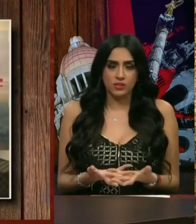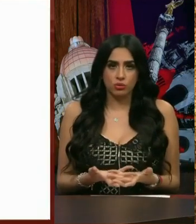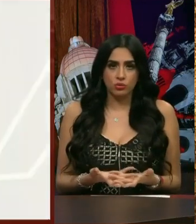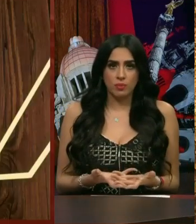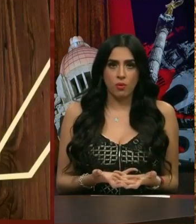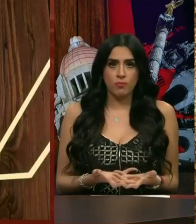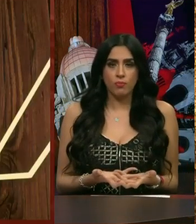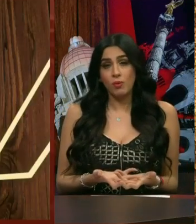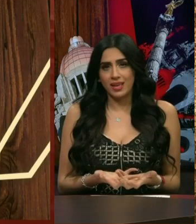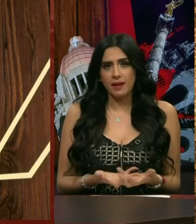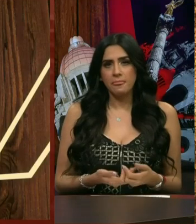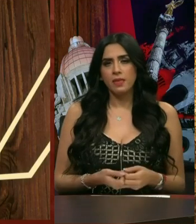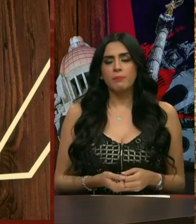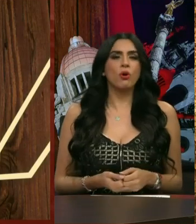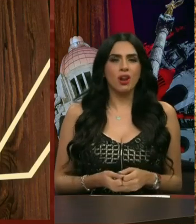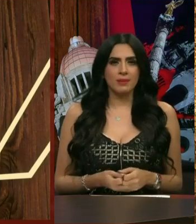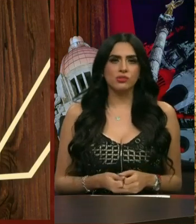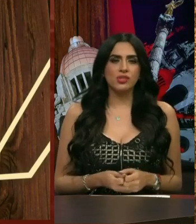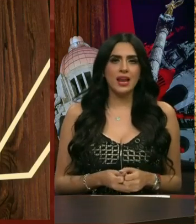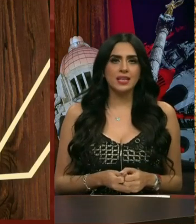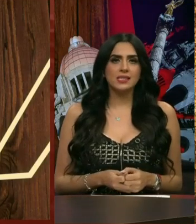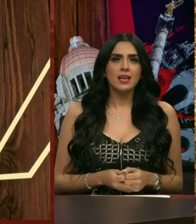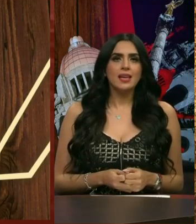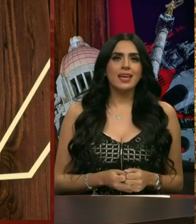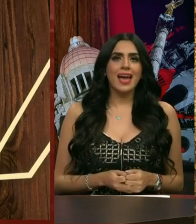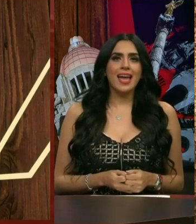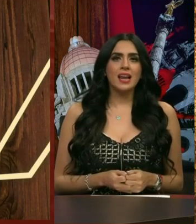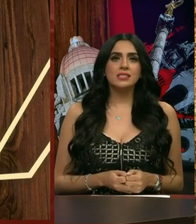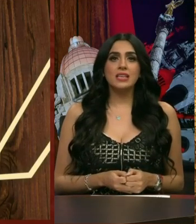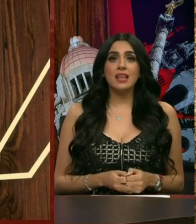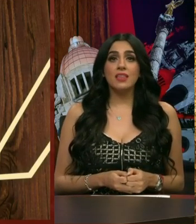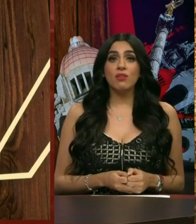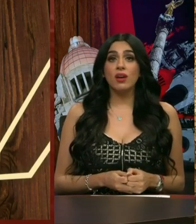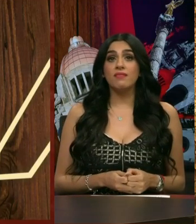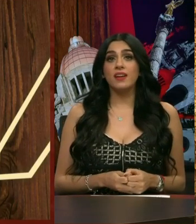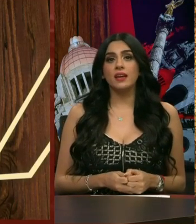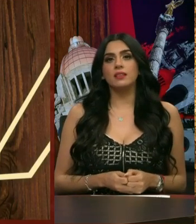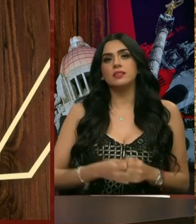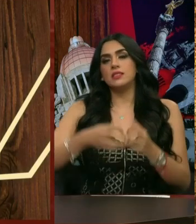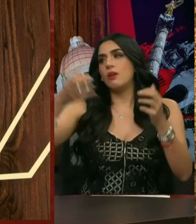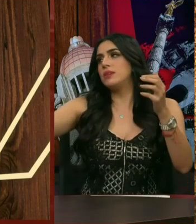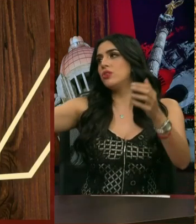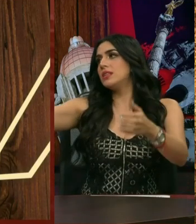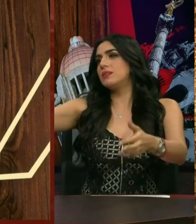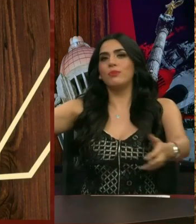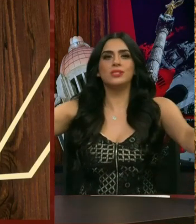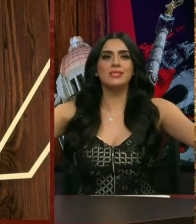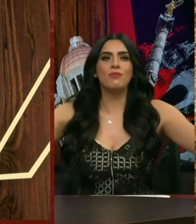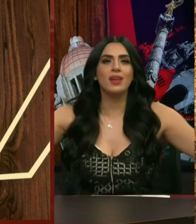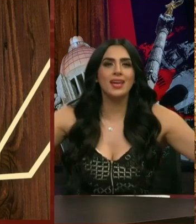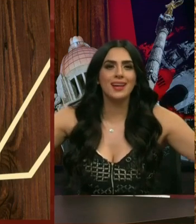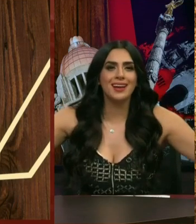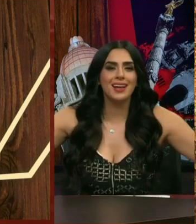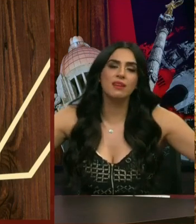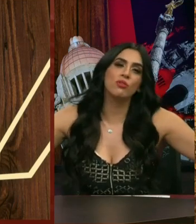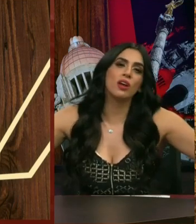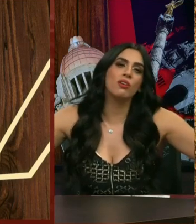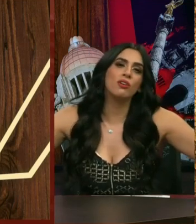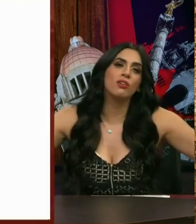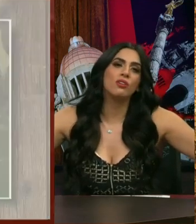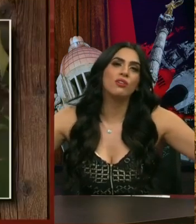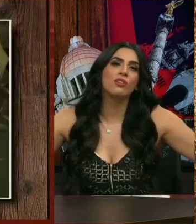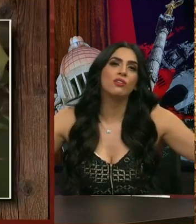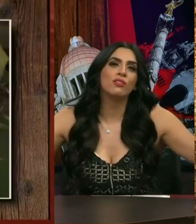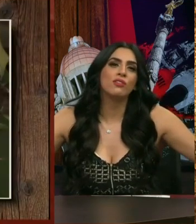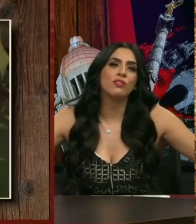para infraestructura pública, programas sociales, que a él sí le dieron café y galletitas, ya lo mencionaste, pues es de Morena, ni pues modo que